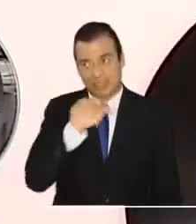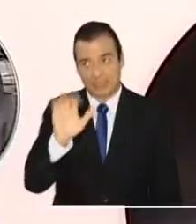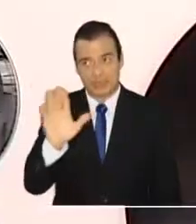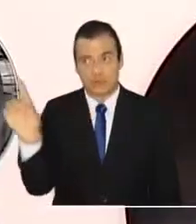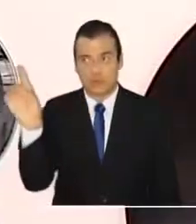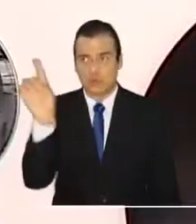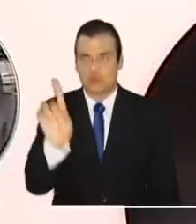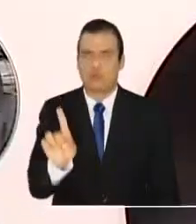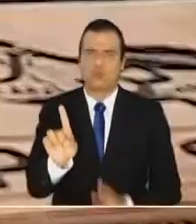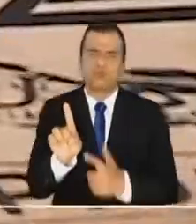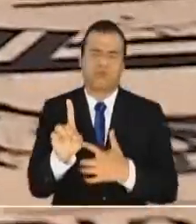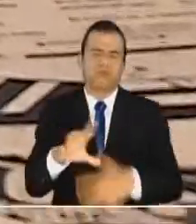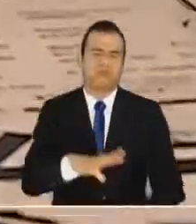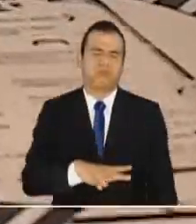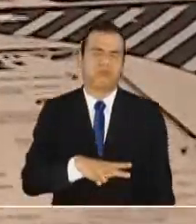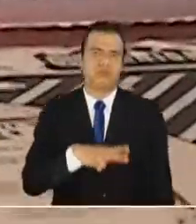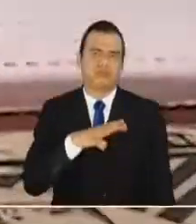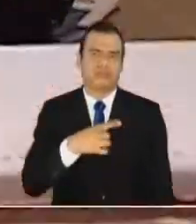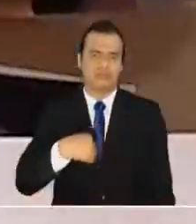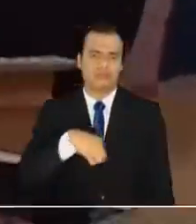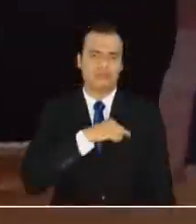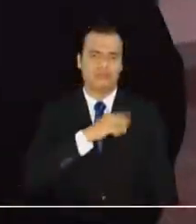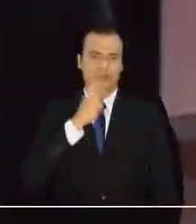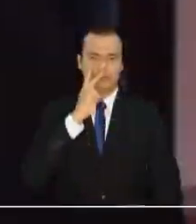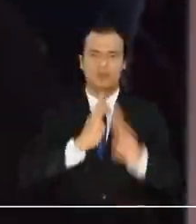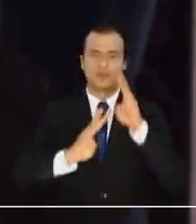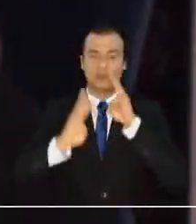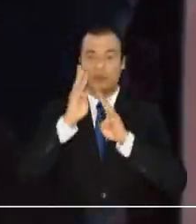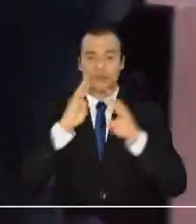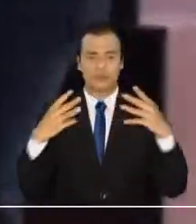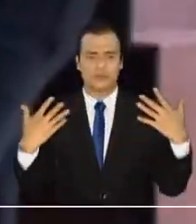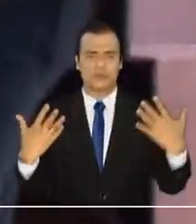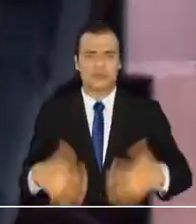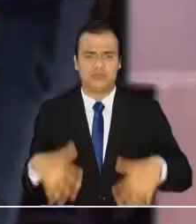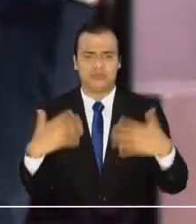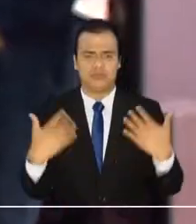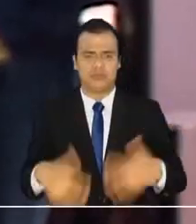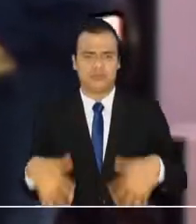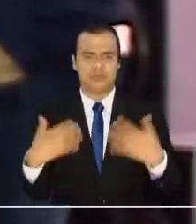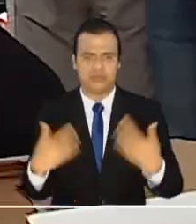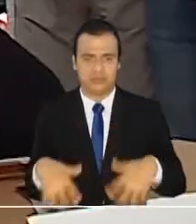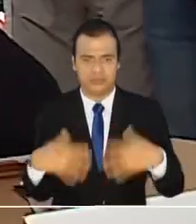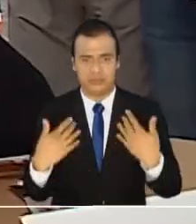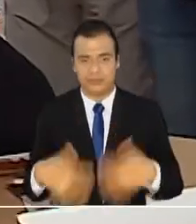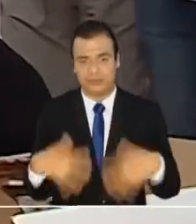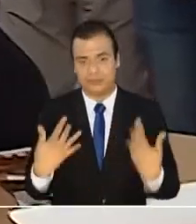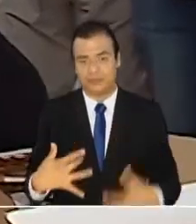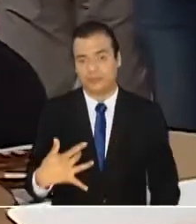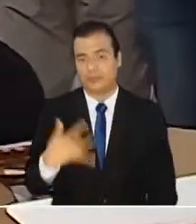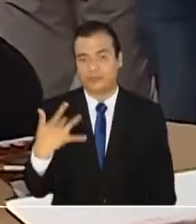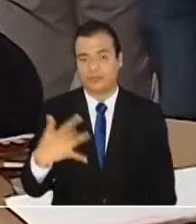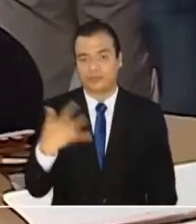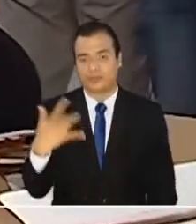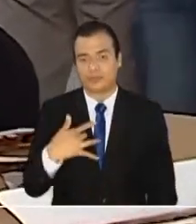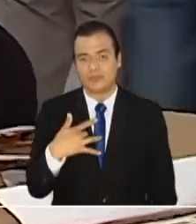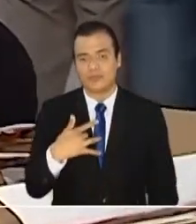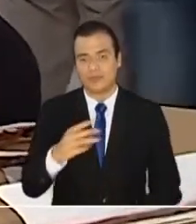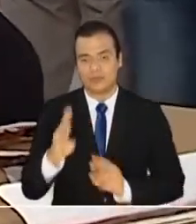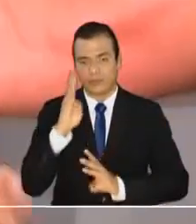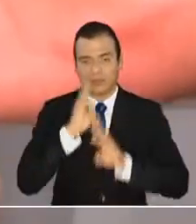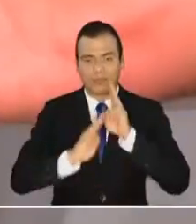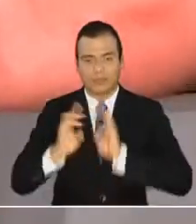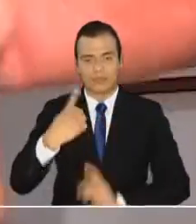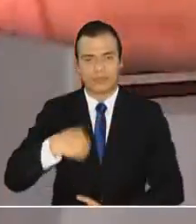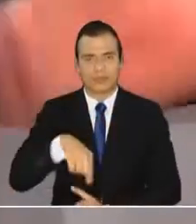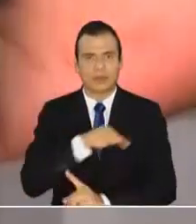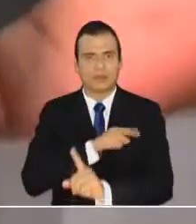Museo Planeta Salsa, porque pues la verdad, el espíritu del museo es como recrear y